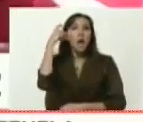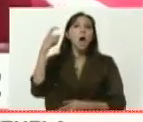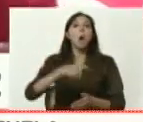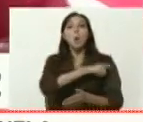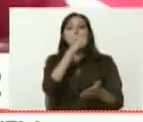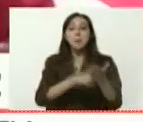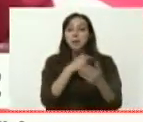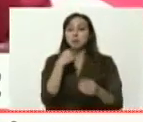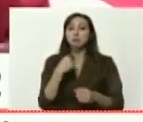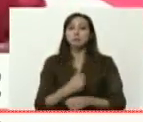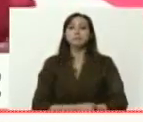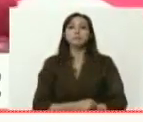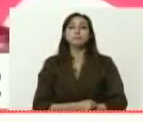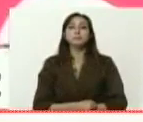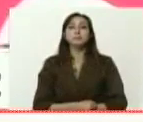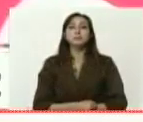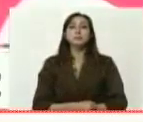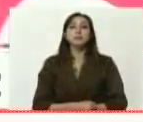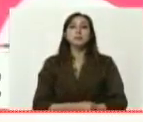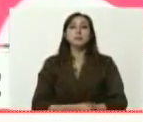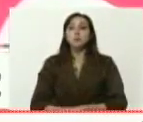lo que comíamos en el 60,